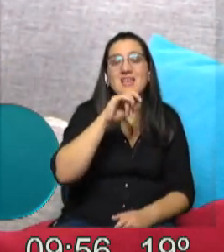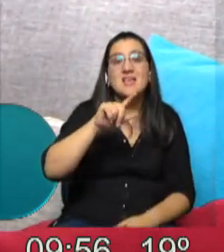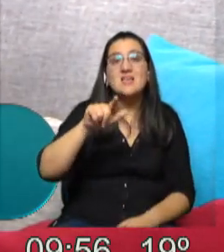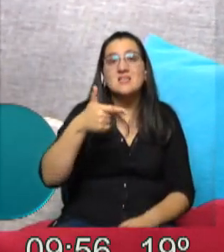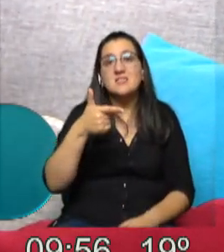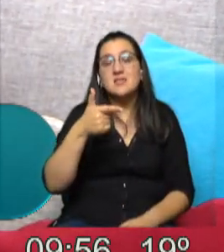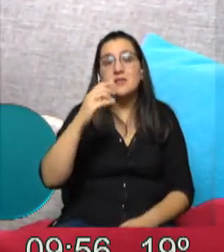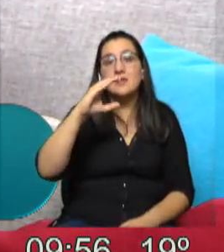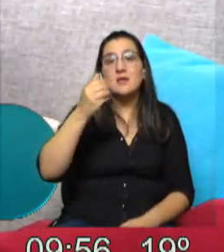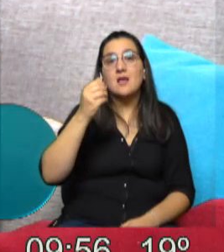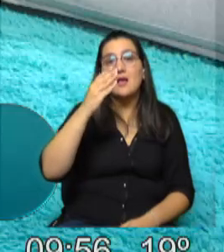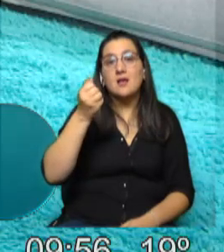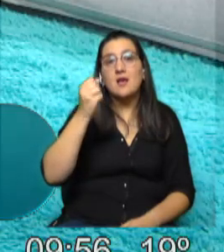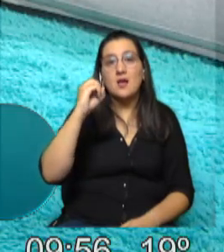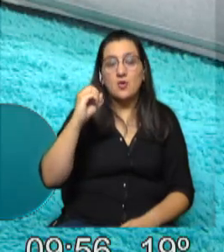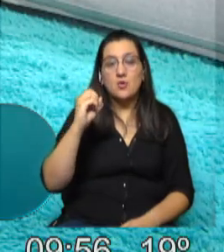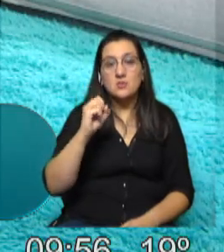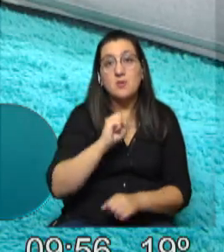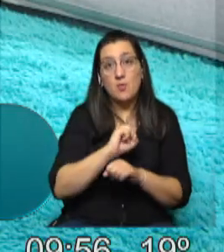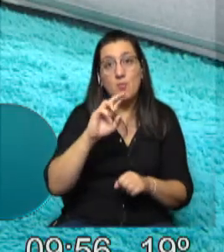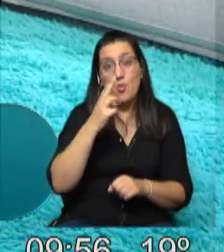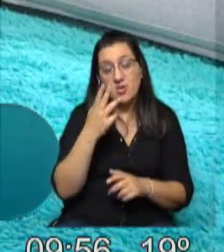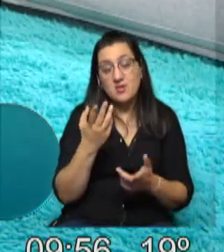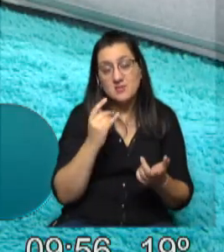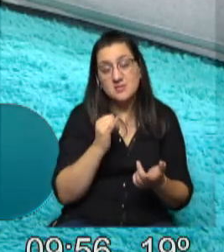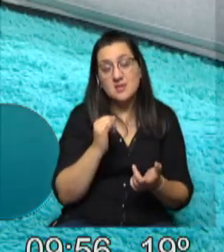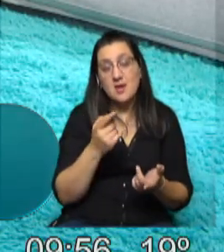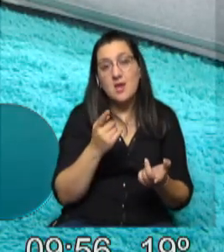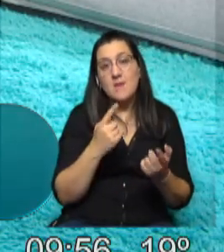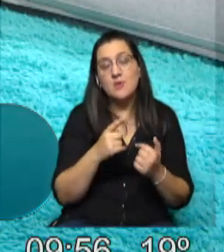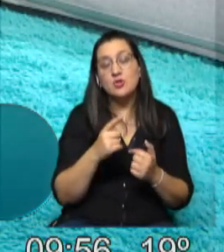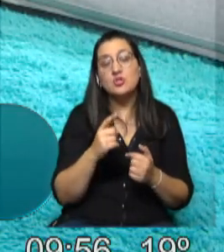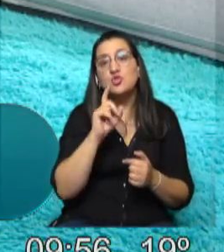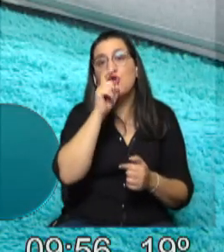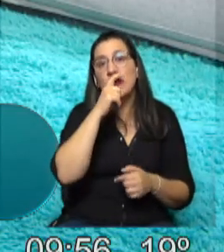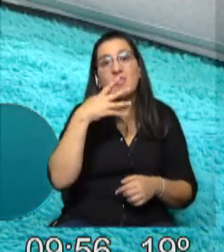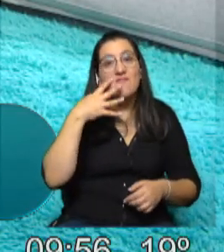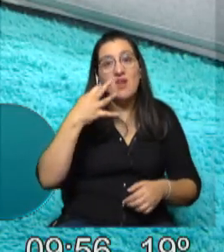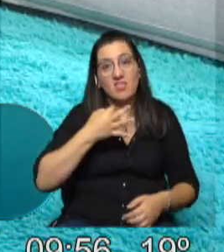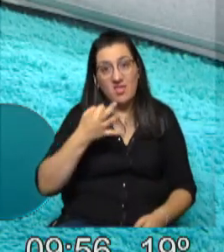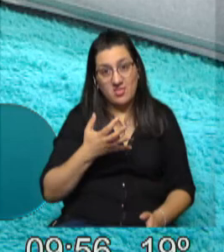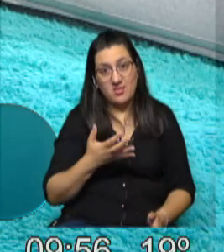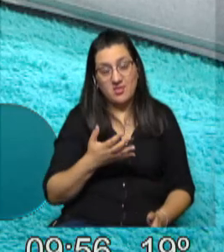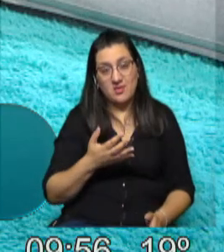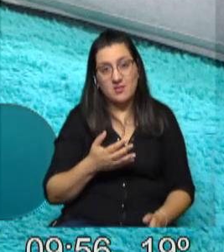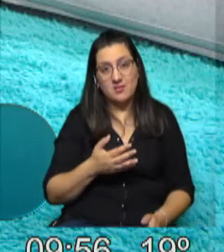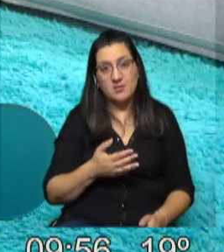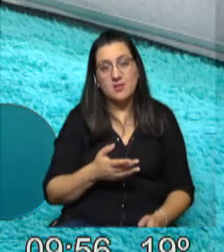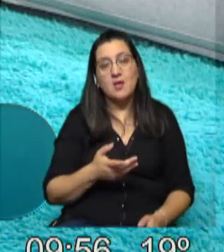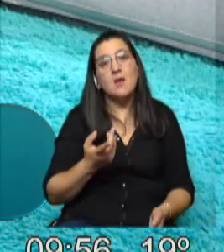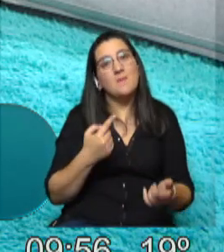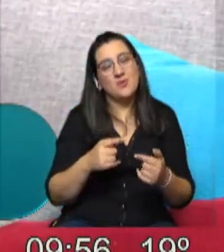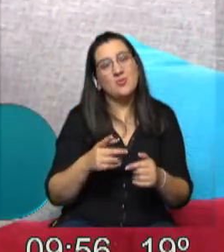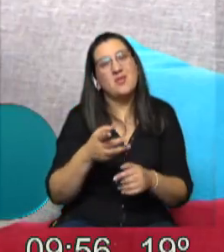darle diarrea, algo así. Se puede morir. Se puede morir, pero no con estos, con los chocolates puros. No, no. Cuando hay cacao, obviamente, que no, para no jugar en